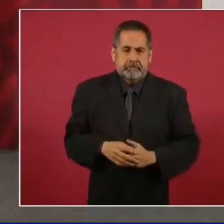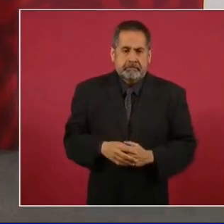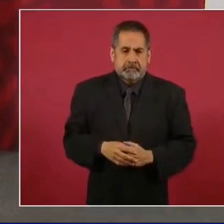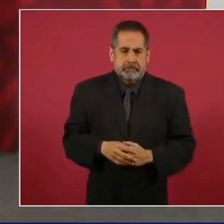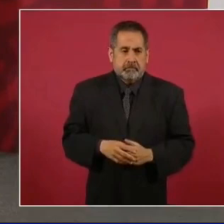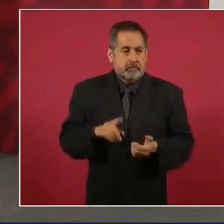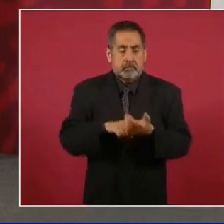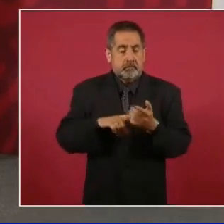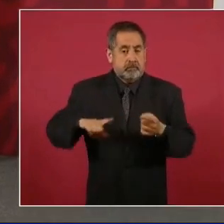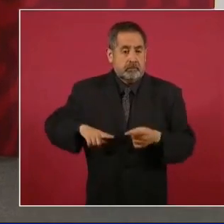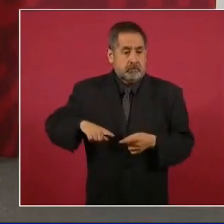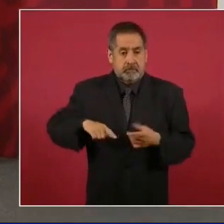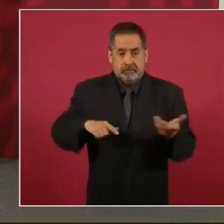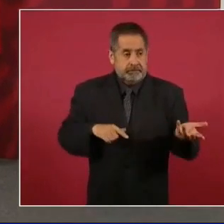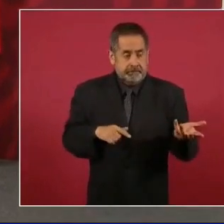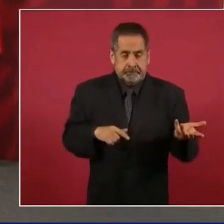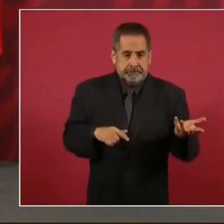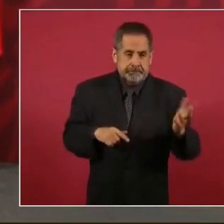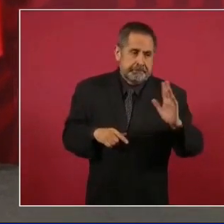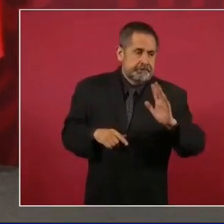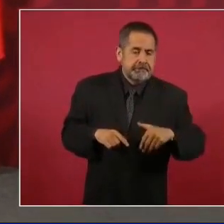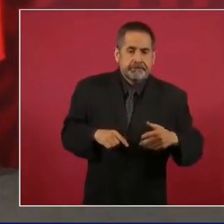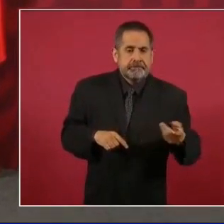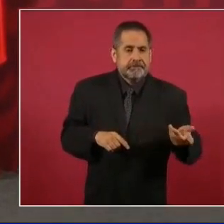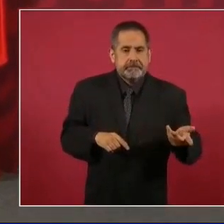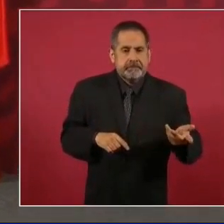El gobierno estaba tomado,